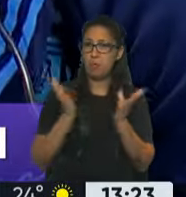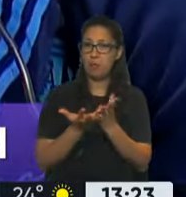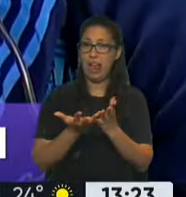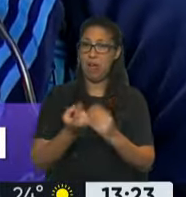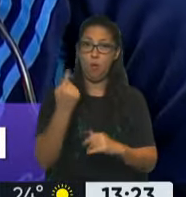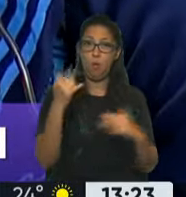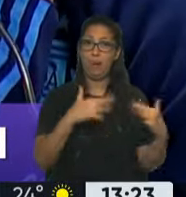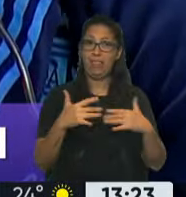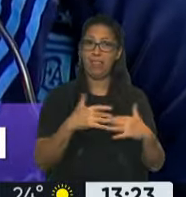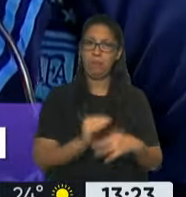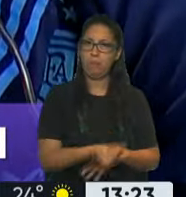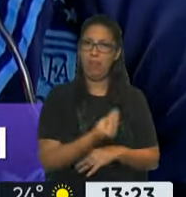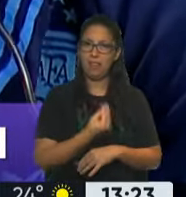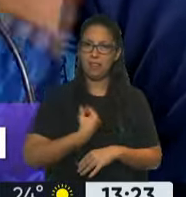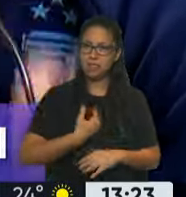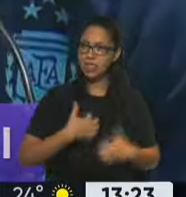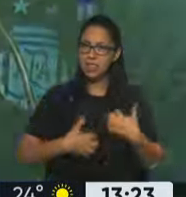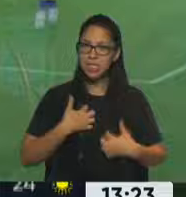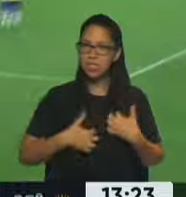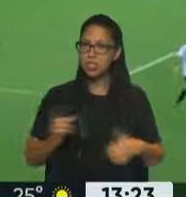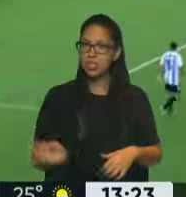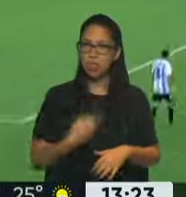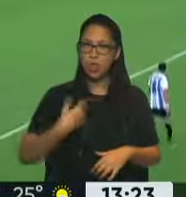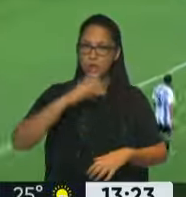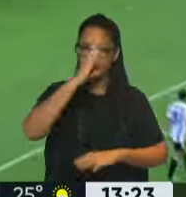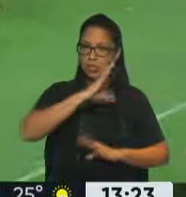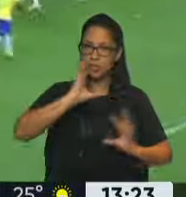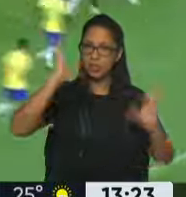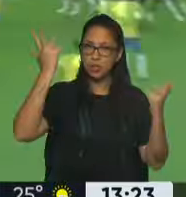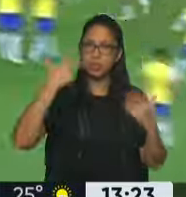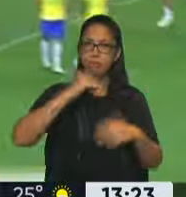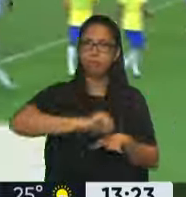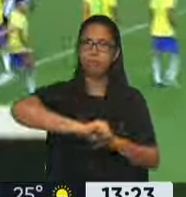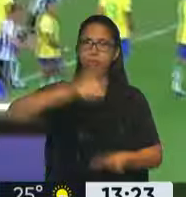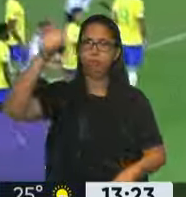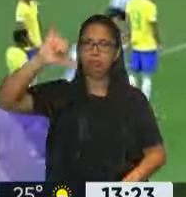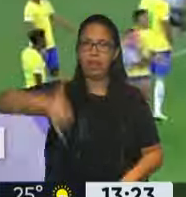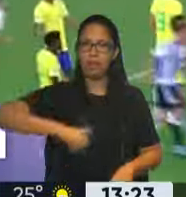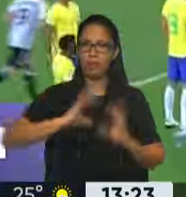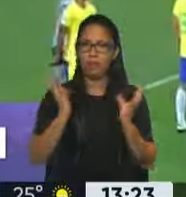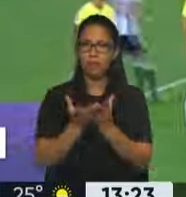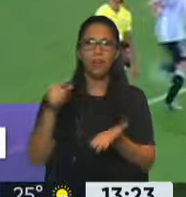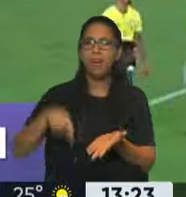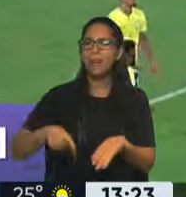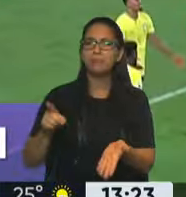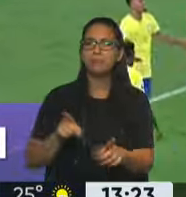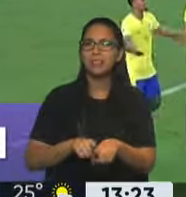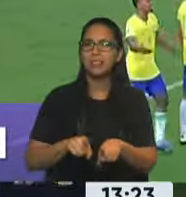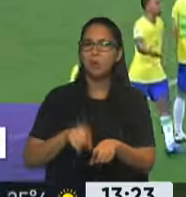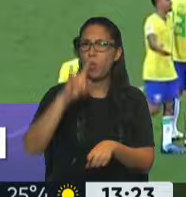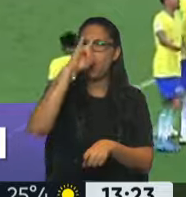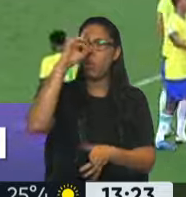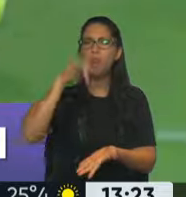partido, lo hicieron enojar a él y a los jugadores y... Argentina terminó campeón del mundo y ahora igual, le tocó perder con Uruguay el